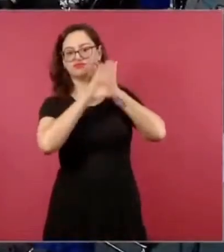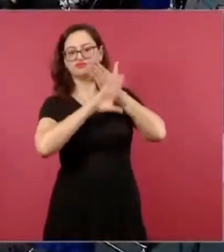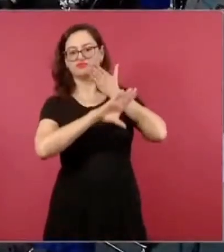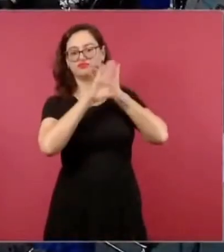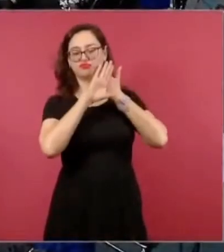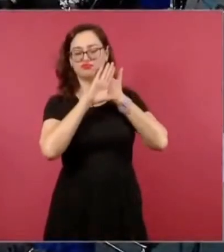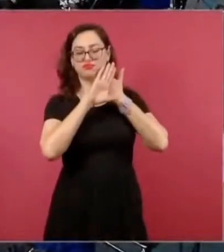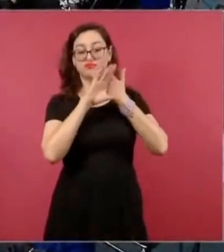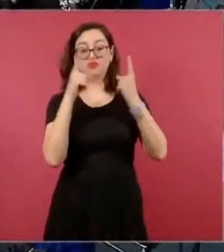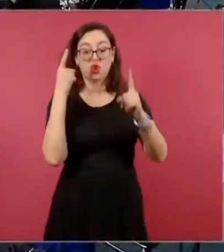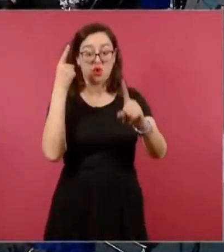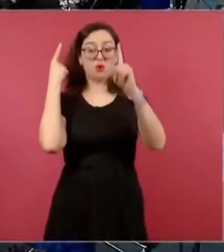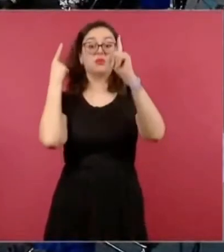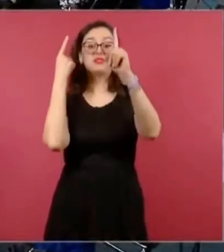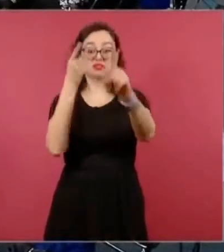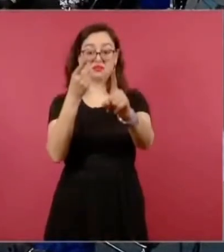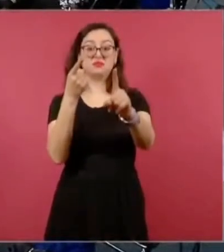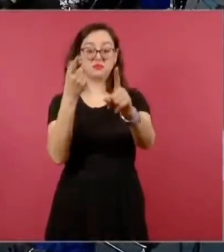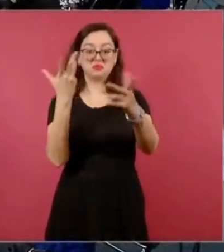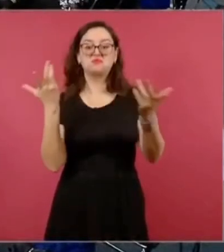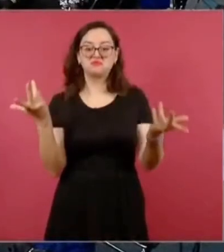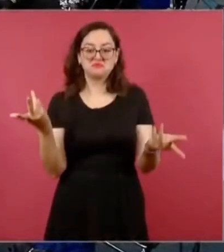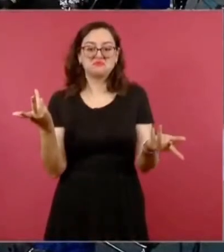con ese propósito.